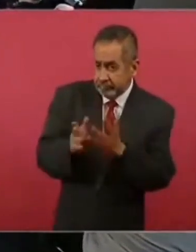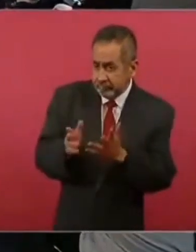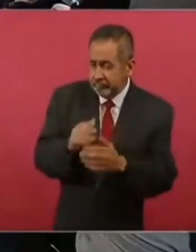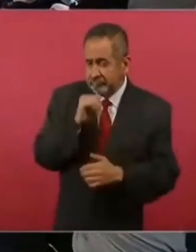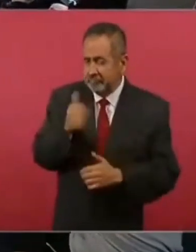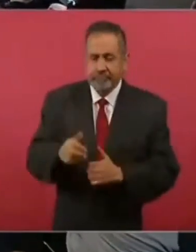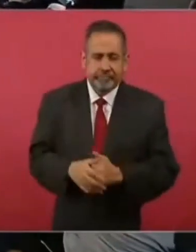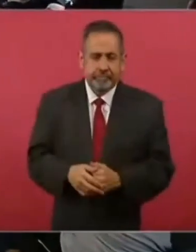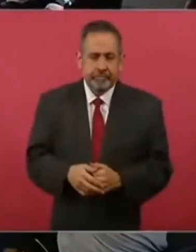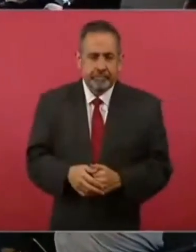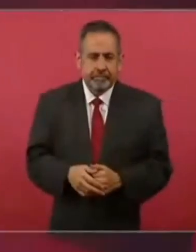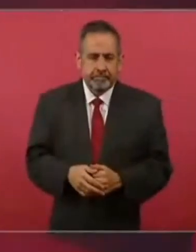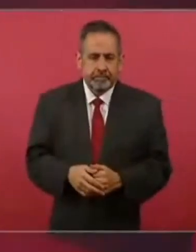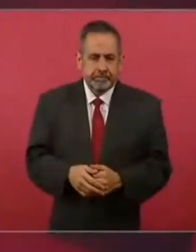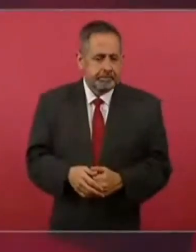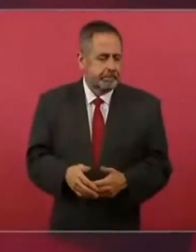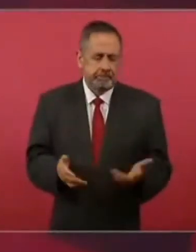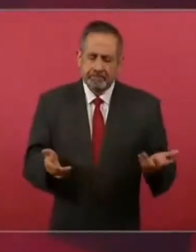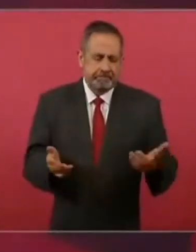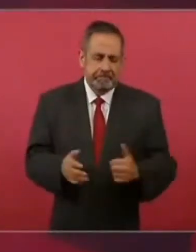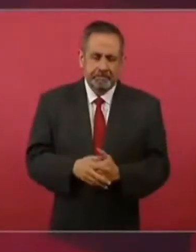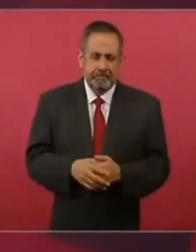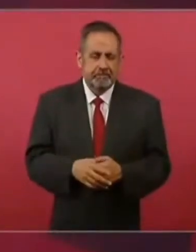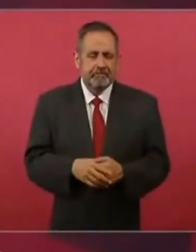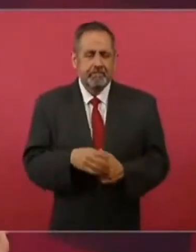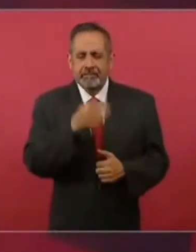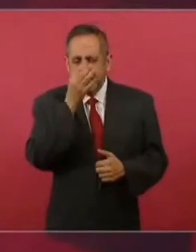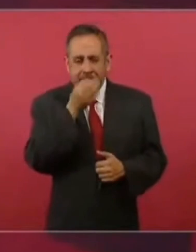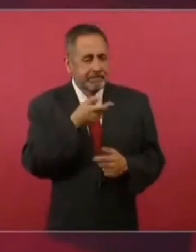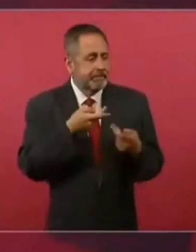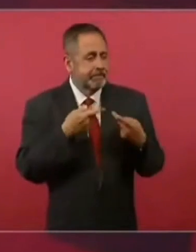No, no es una minoría